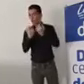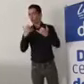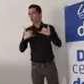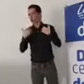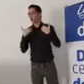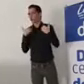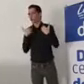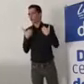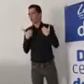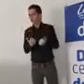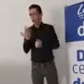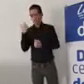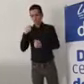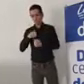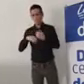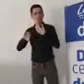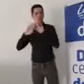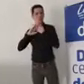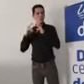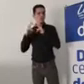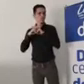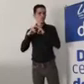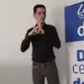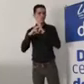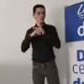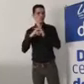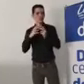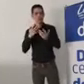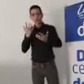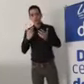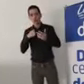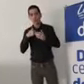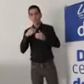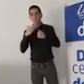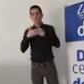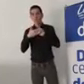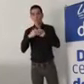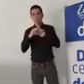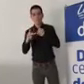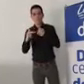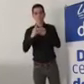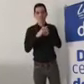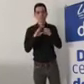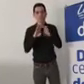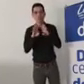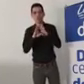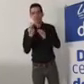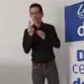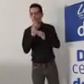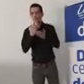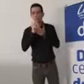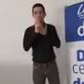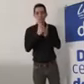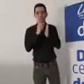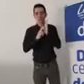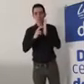pero adicionalmente de su futuro, y es qué país le vamos a dejar a la siguiente generación. ¿Es un país en paz, un país estable, un país